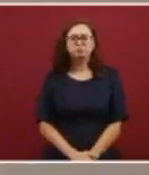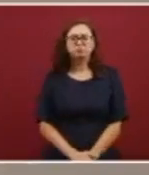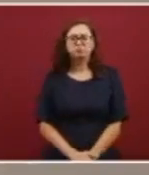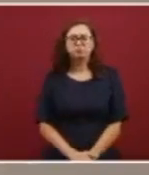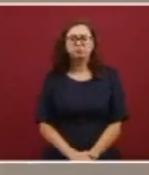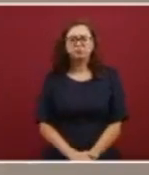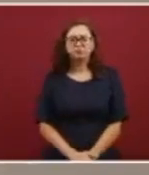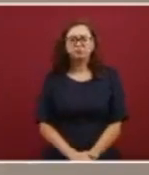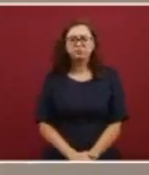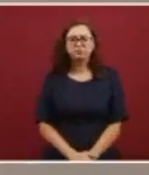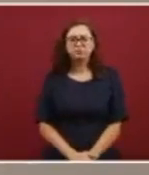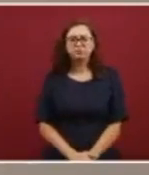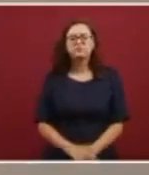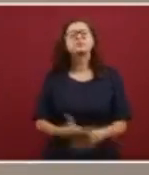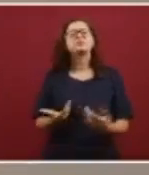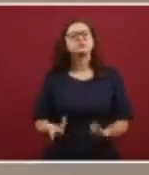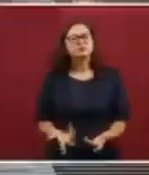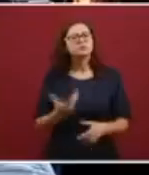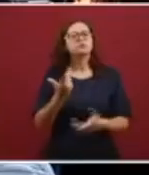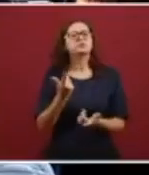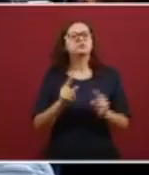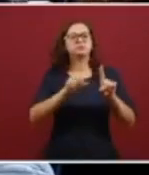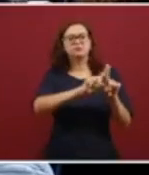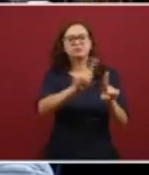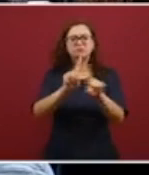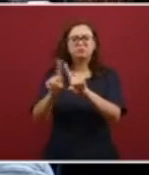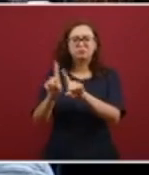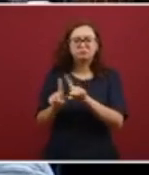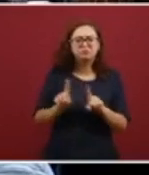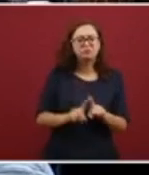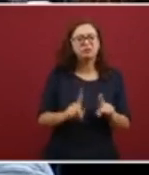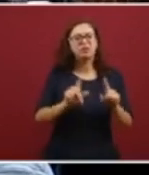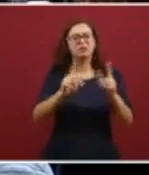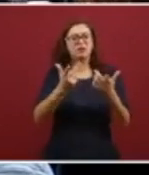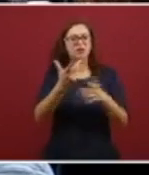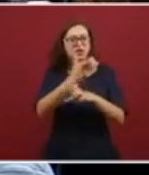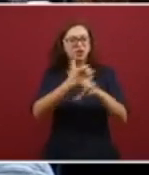de bienes de la nación, contrario a la política que usted está